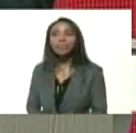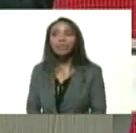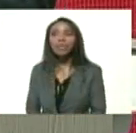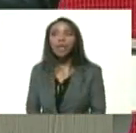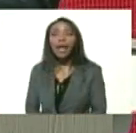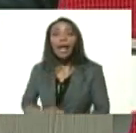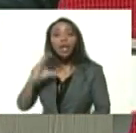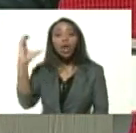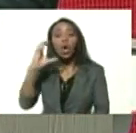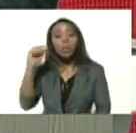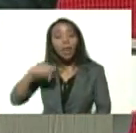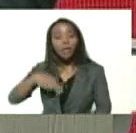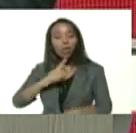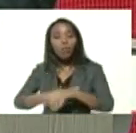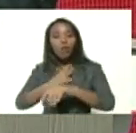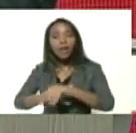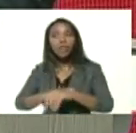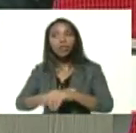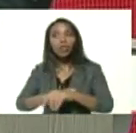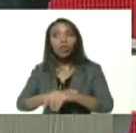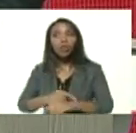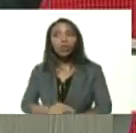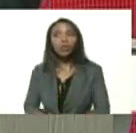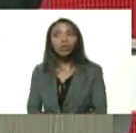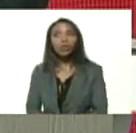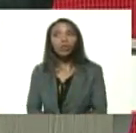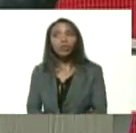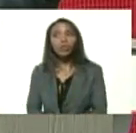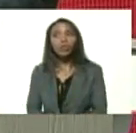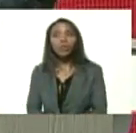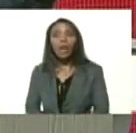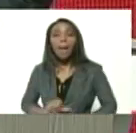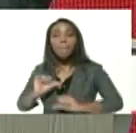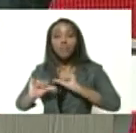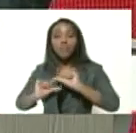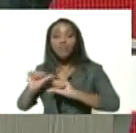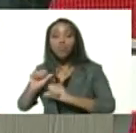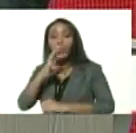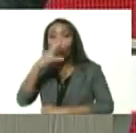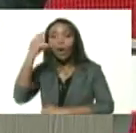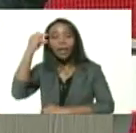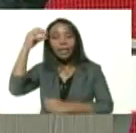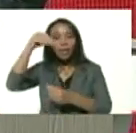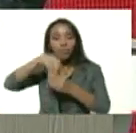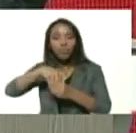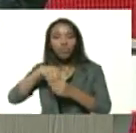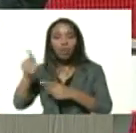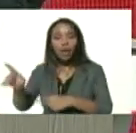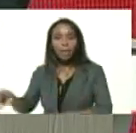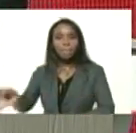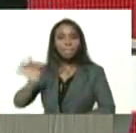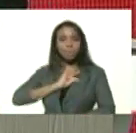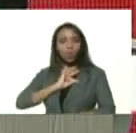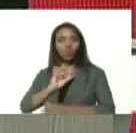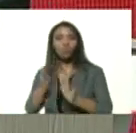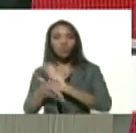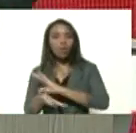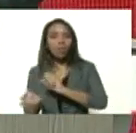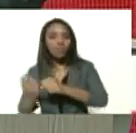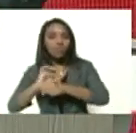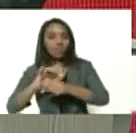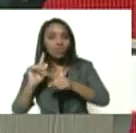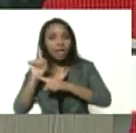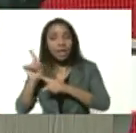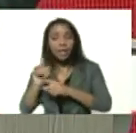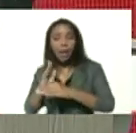en Colombia en este momento, en el proceso de cuarentena por la infección por COVID-19, pues paran